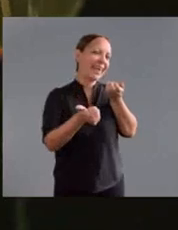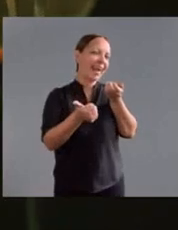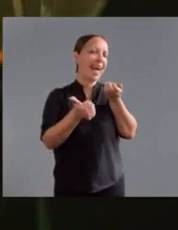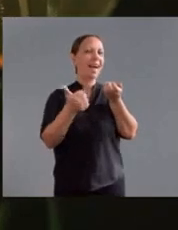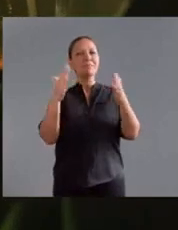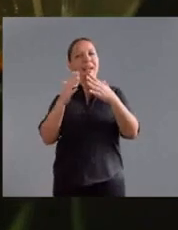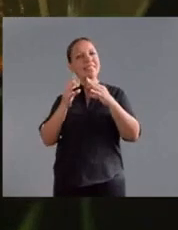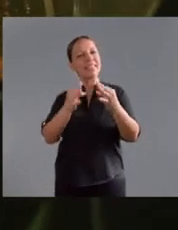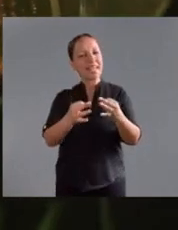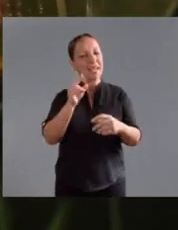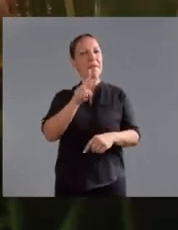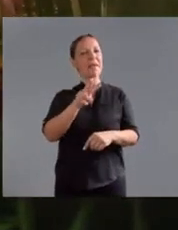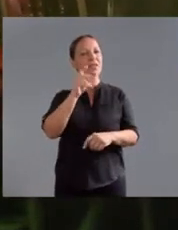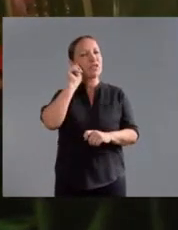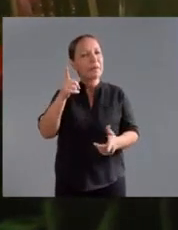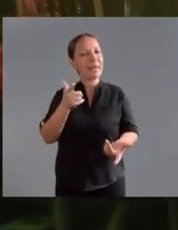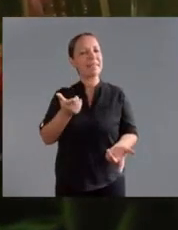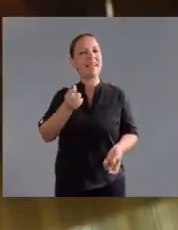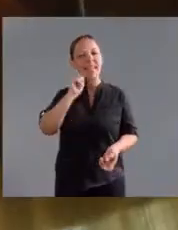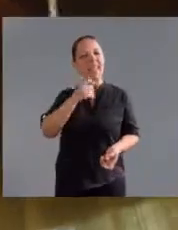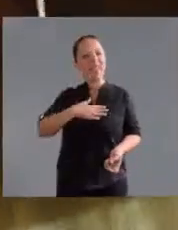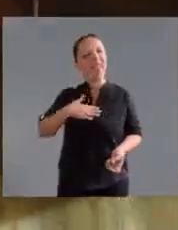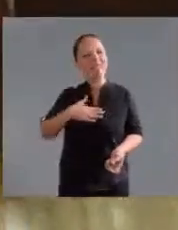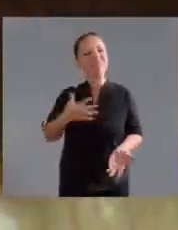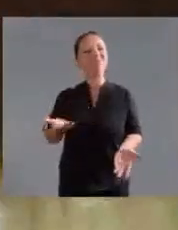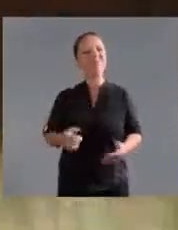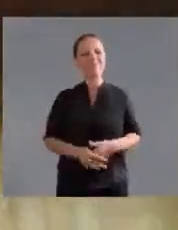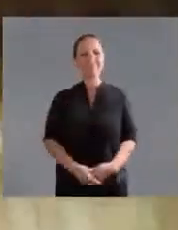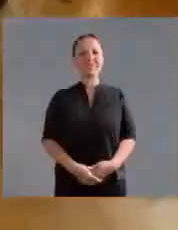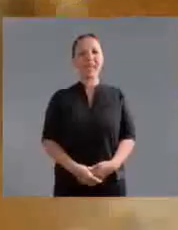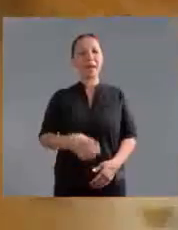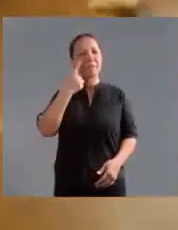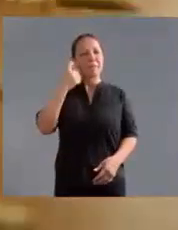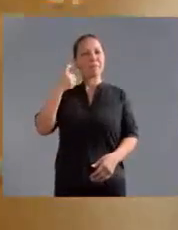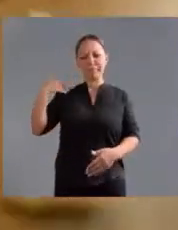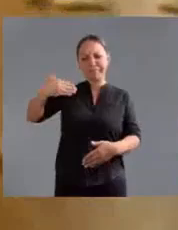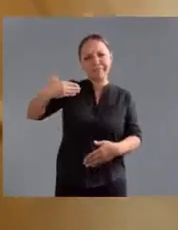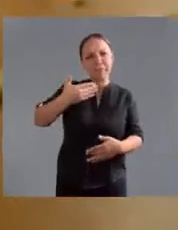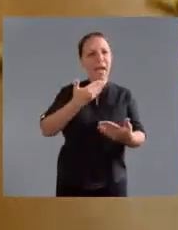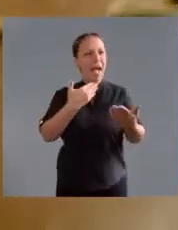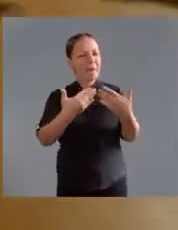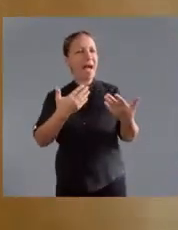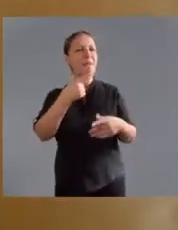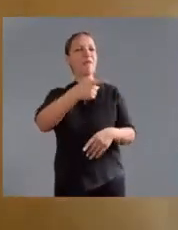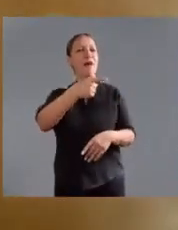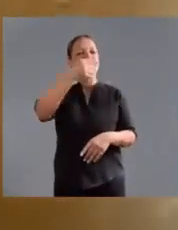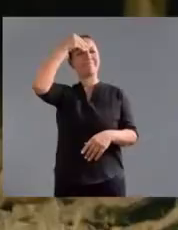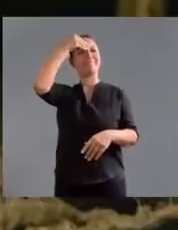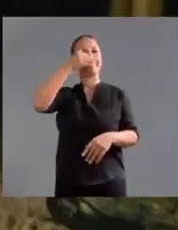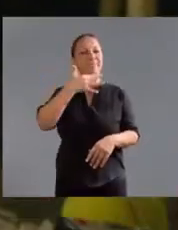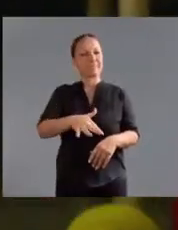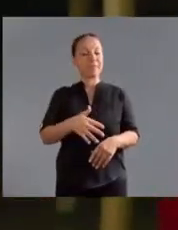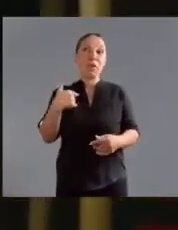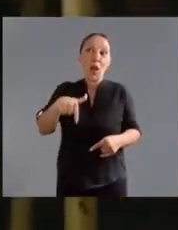Hola, hija. Qué sorpresa llegar a casa y encontrarme con esto. No sabes lo lindo que es ver que lo que hablamos dejó huella.